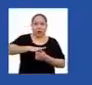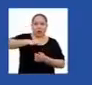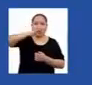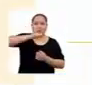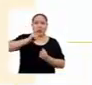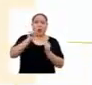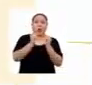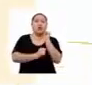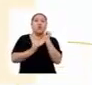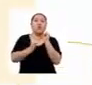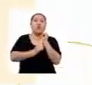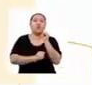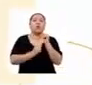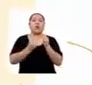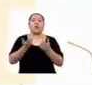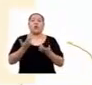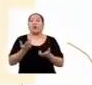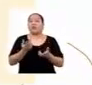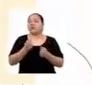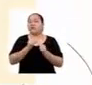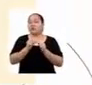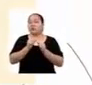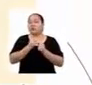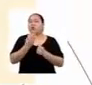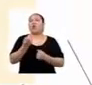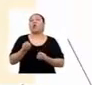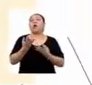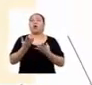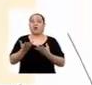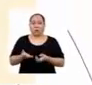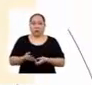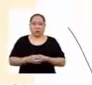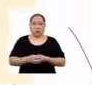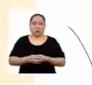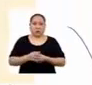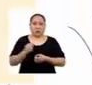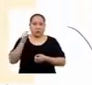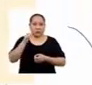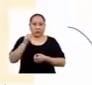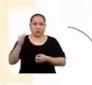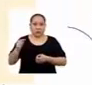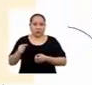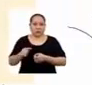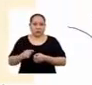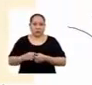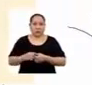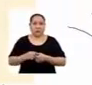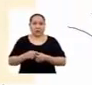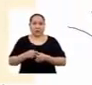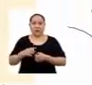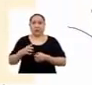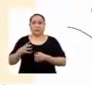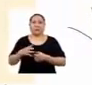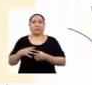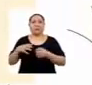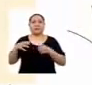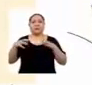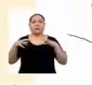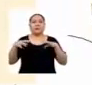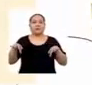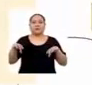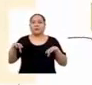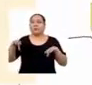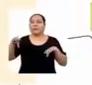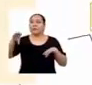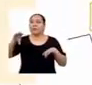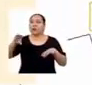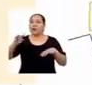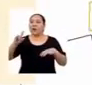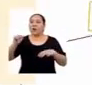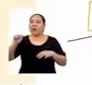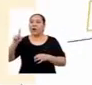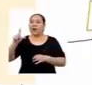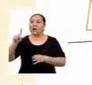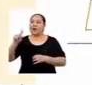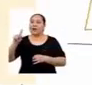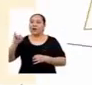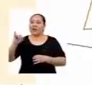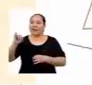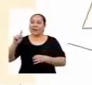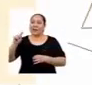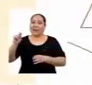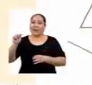hermanos. Muy bien. Y estas pueden ser cualitativas o cuantitativas. Las